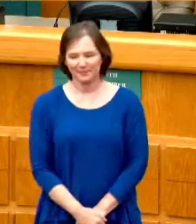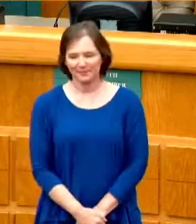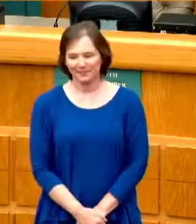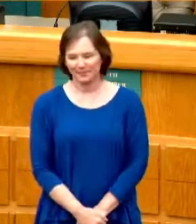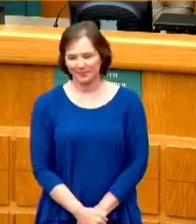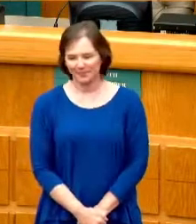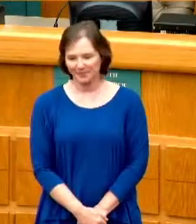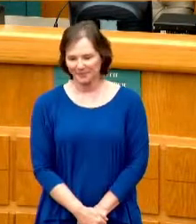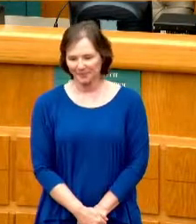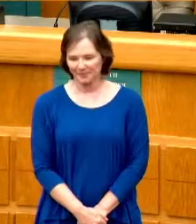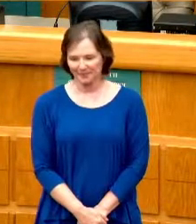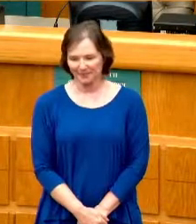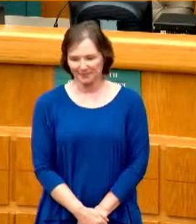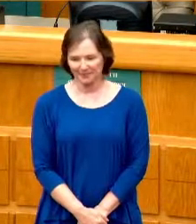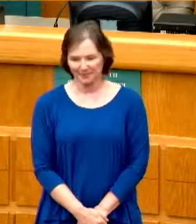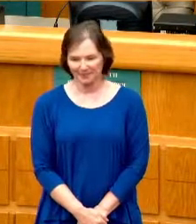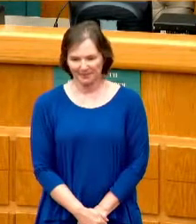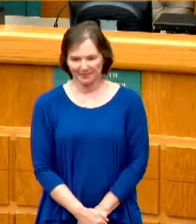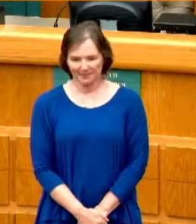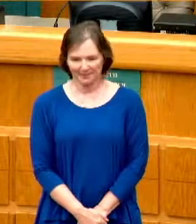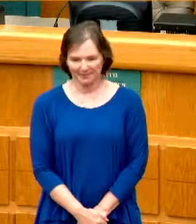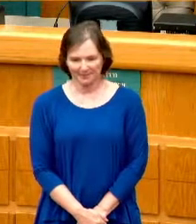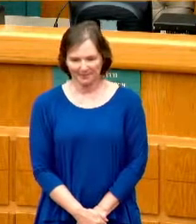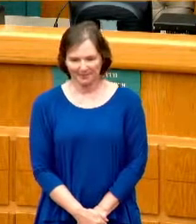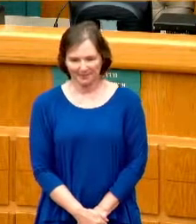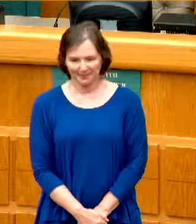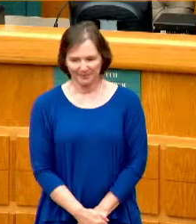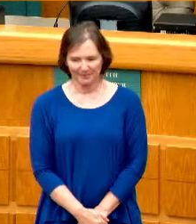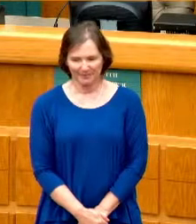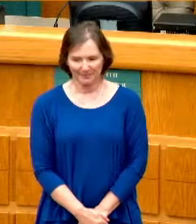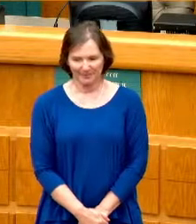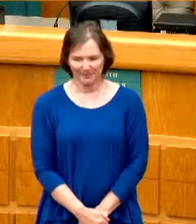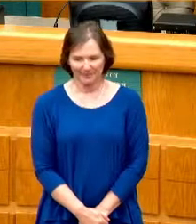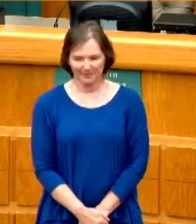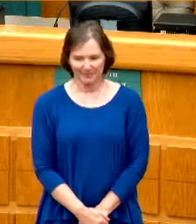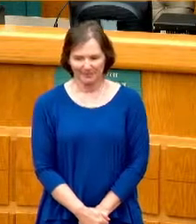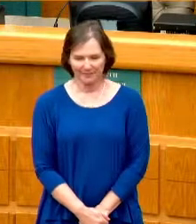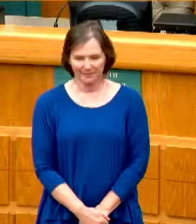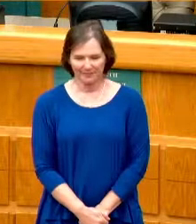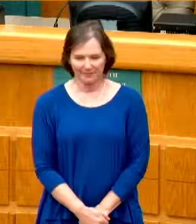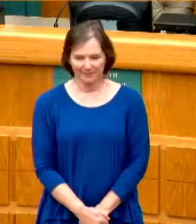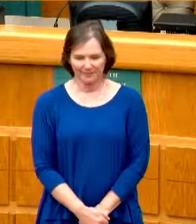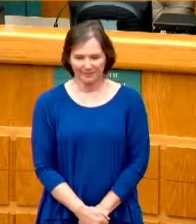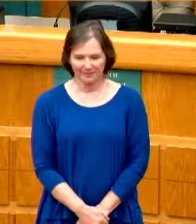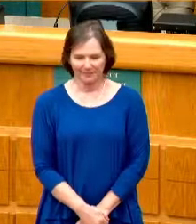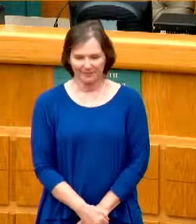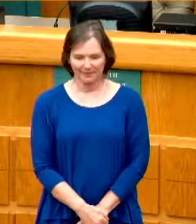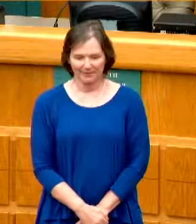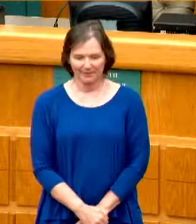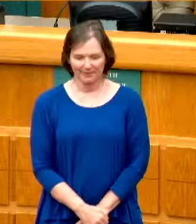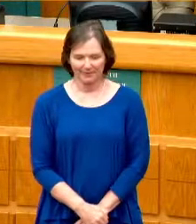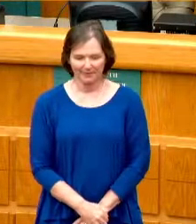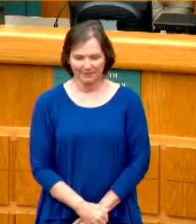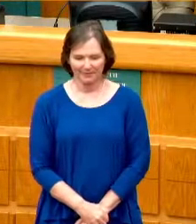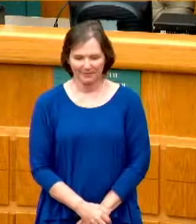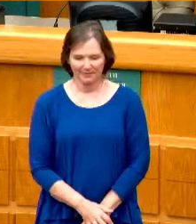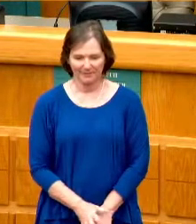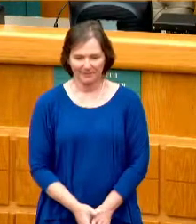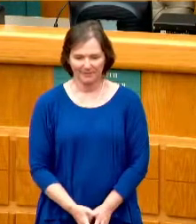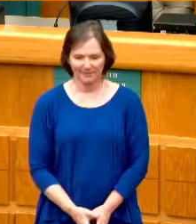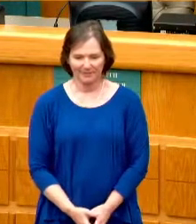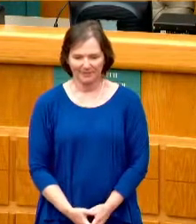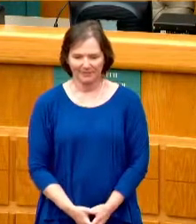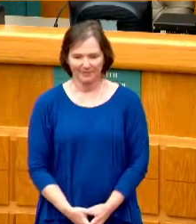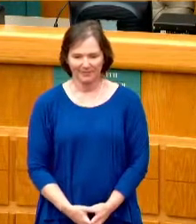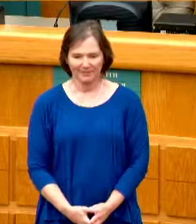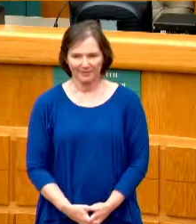4 clínicas emergentes en la comunidad hasta ahora, incluyendo una clínica emergente en la asociación con el Club de Niños y Niñas.